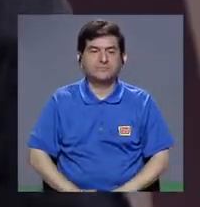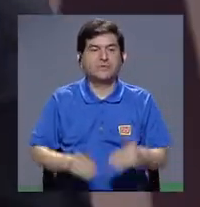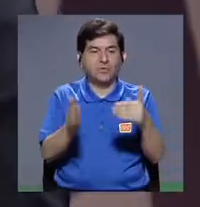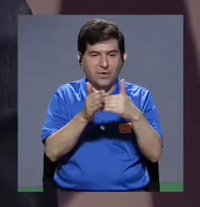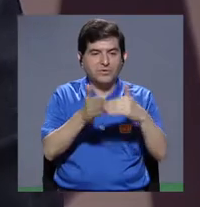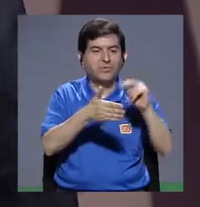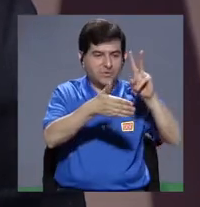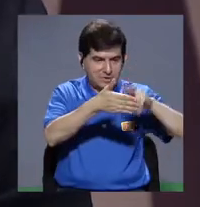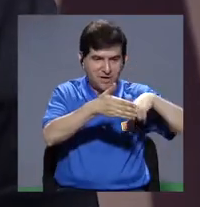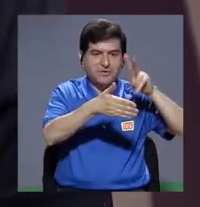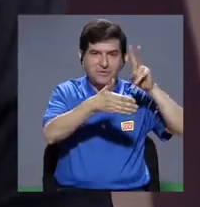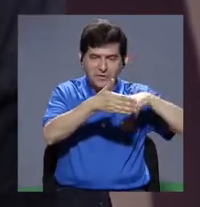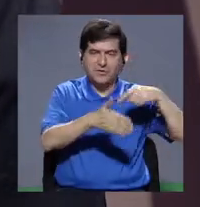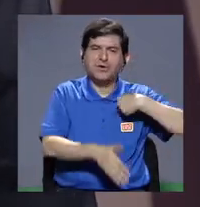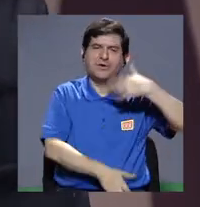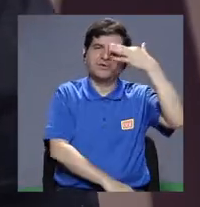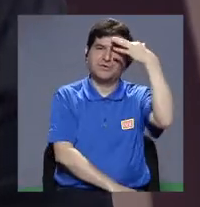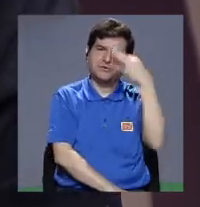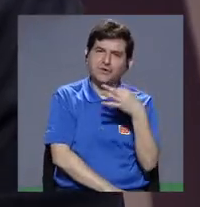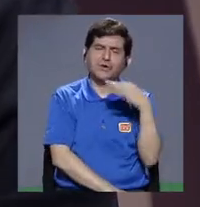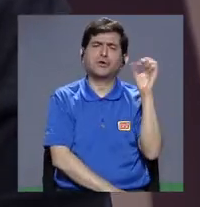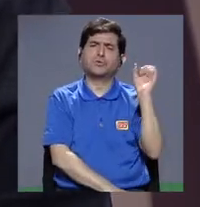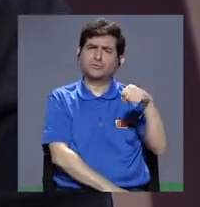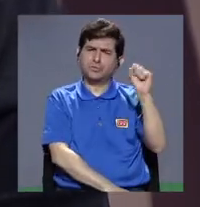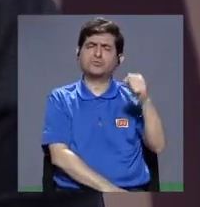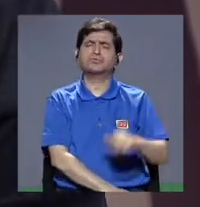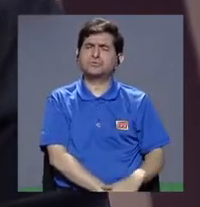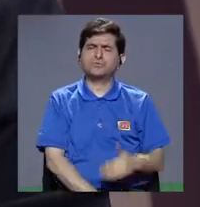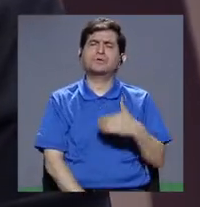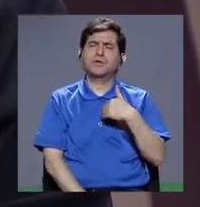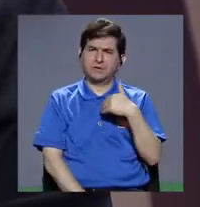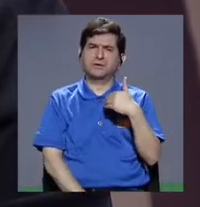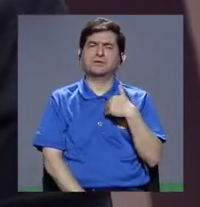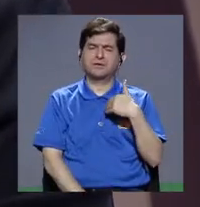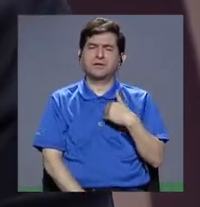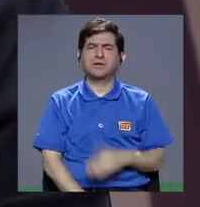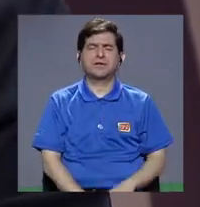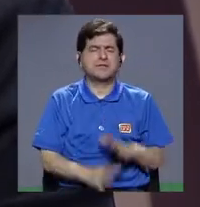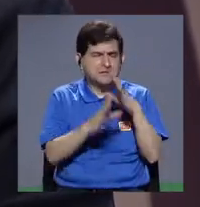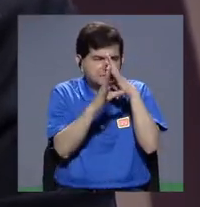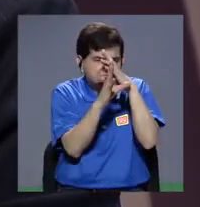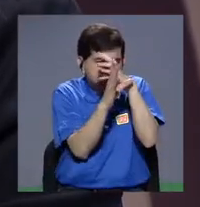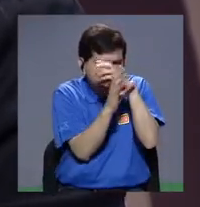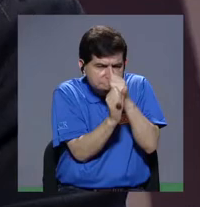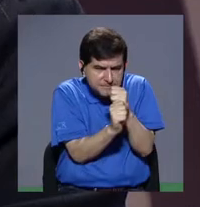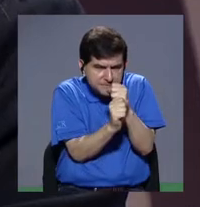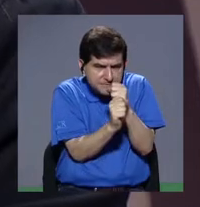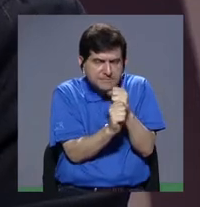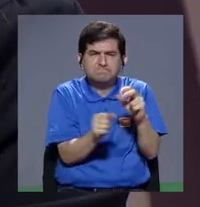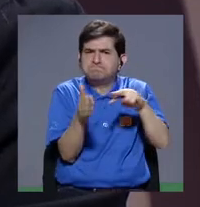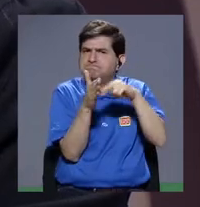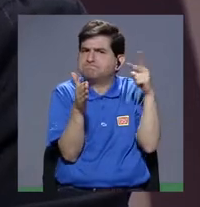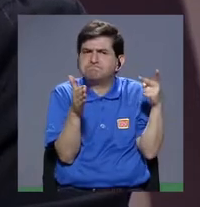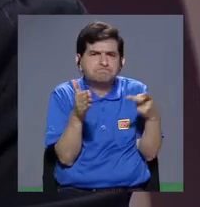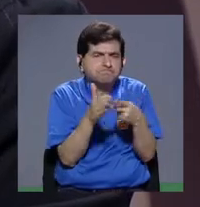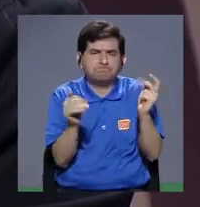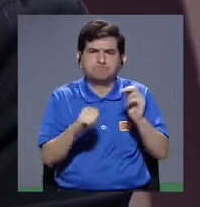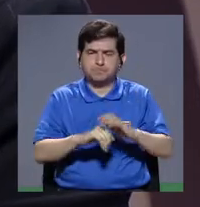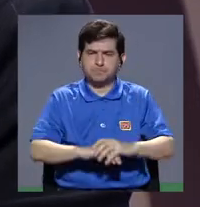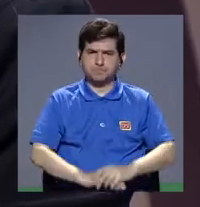vuelvo a leerlo este creo que que sí que tienen mucho de de síntesis en el sentido